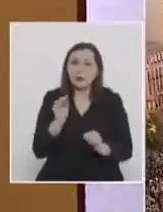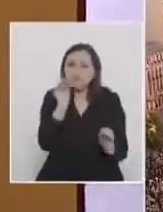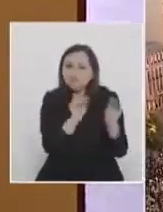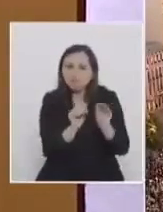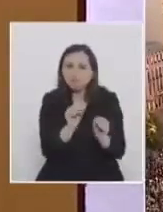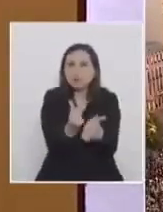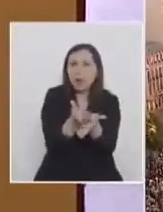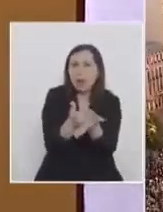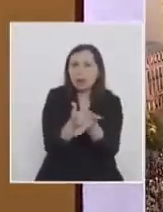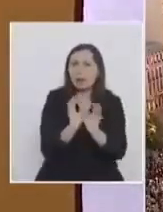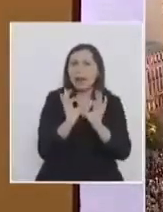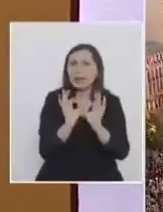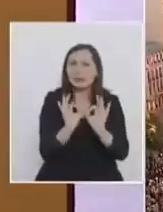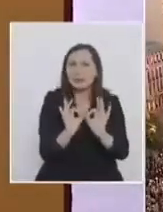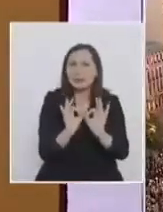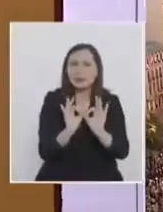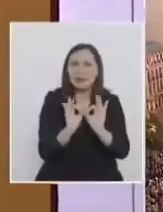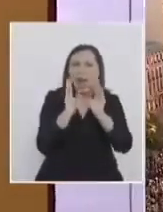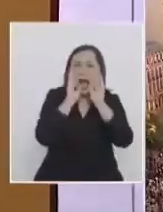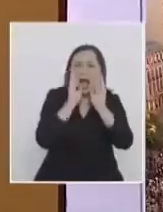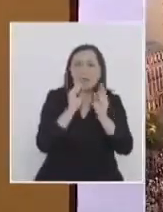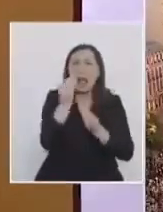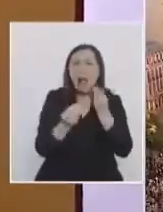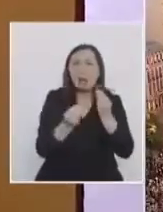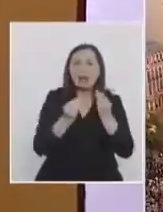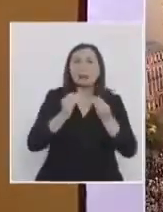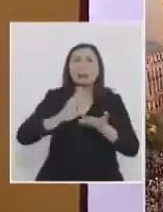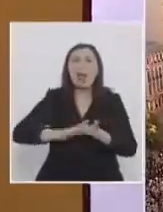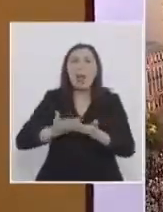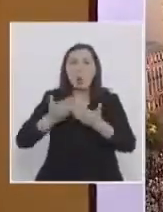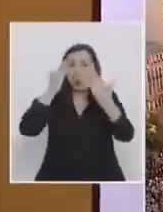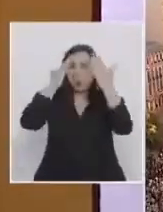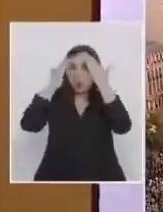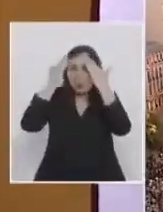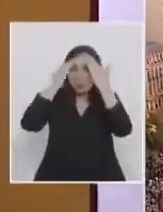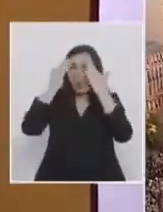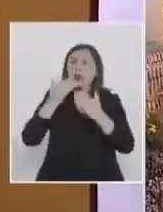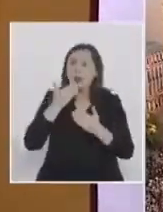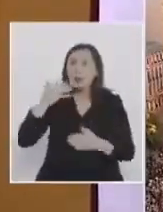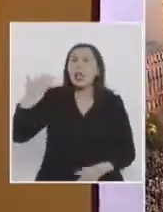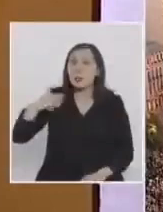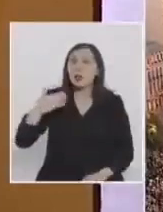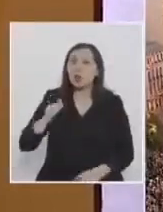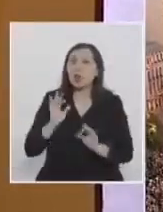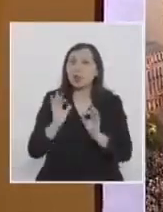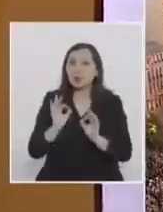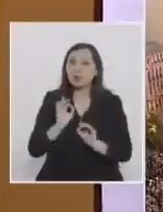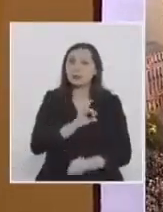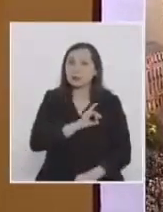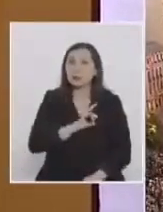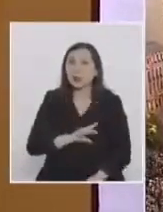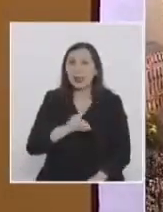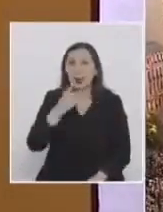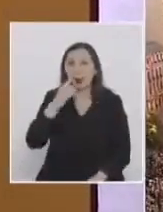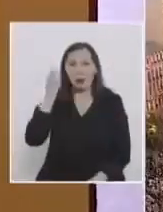implementaremos una estrategia específica para atender las consecuencias de la salud mental, porque la salud mental también importa a chilenos y chilenas.